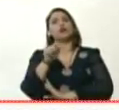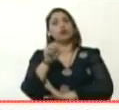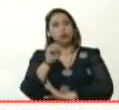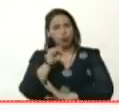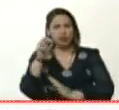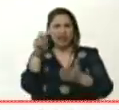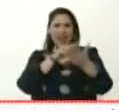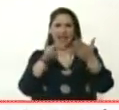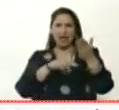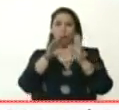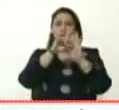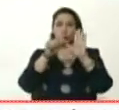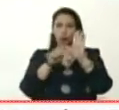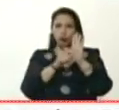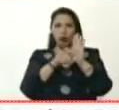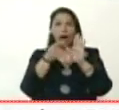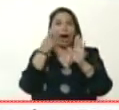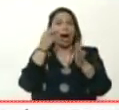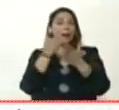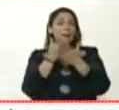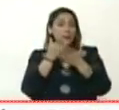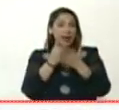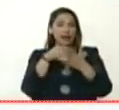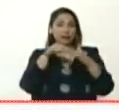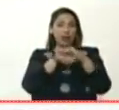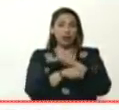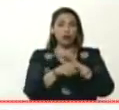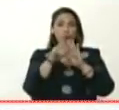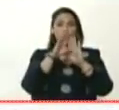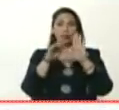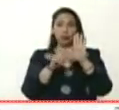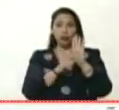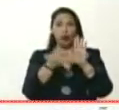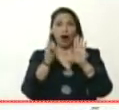parte se habla de estatuto de transición.